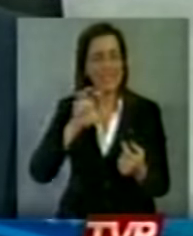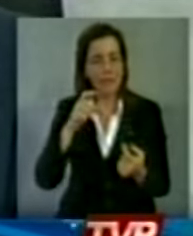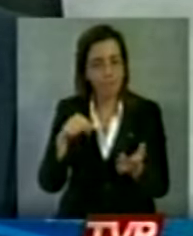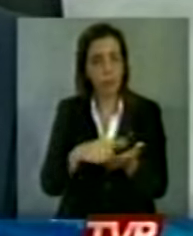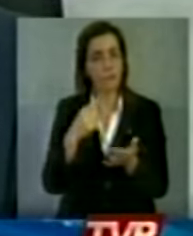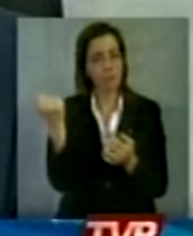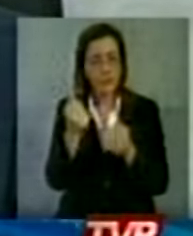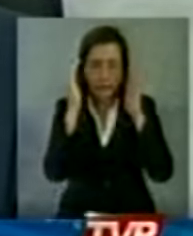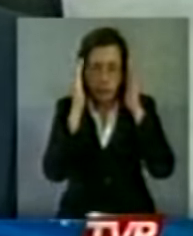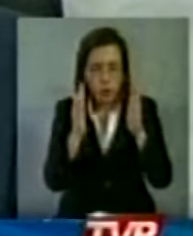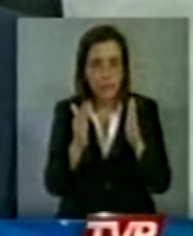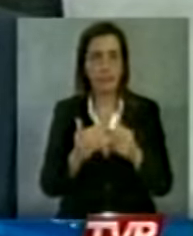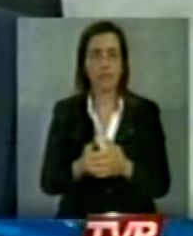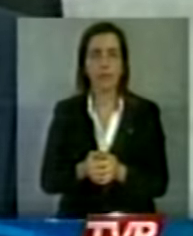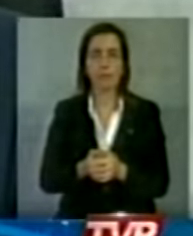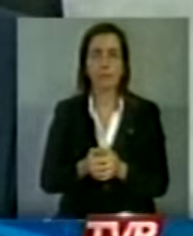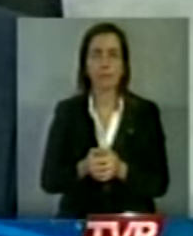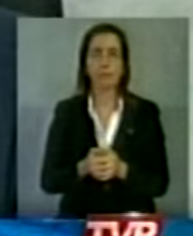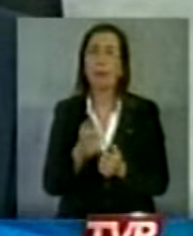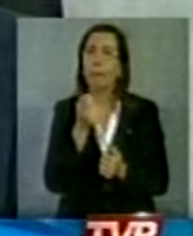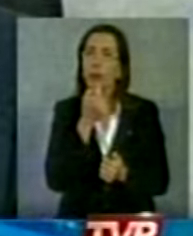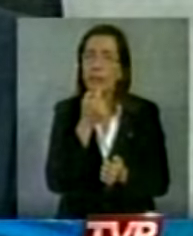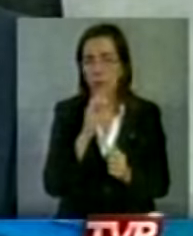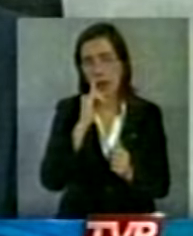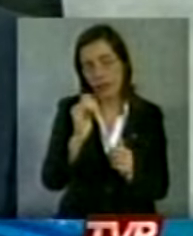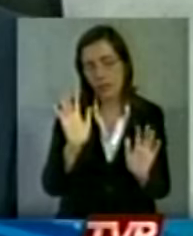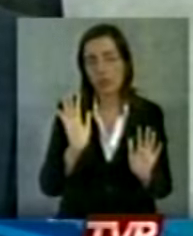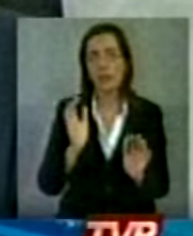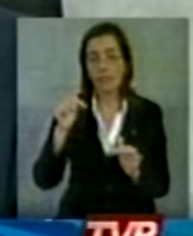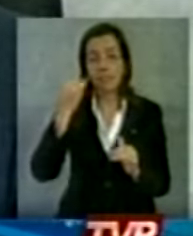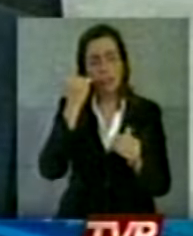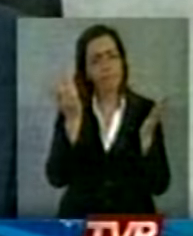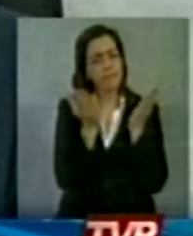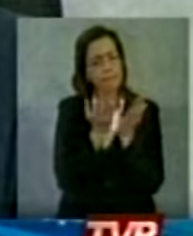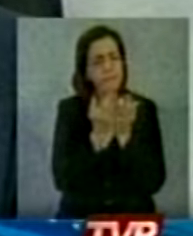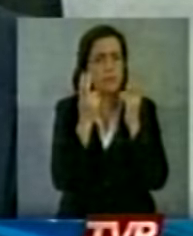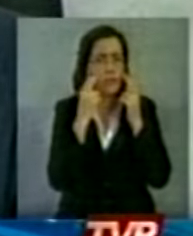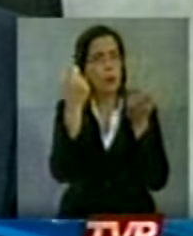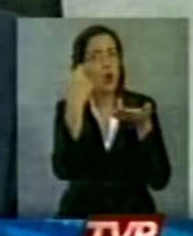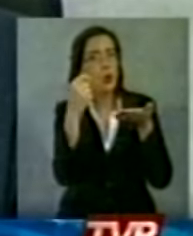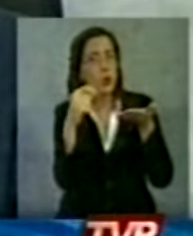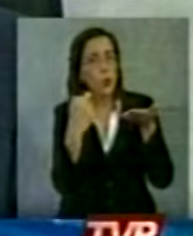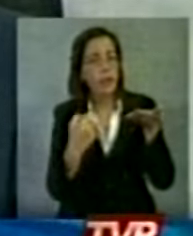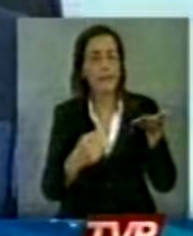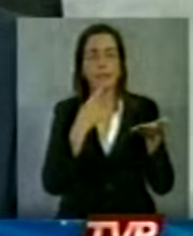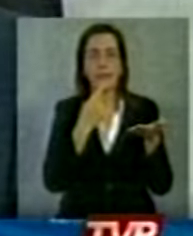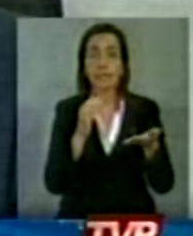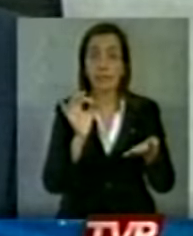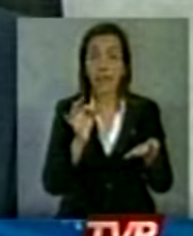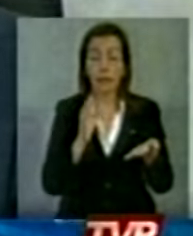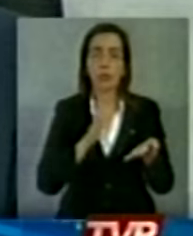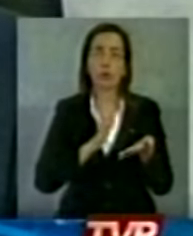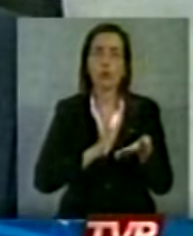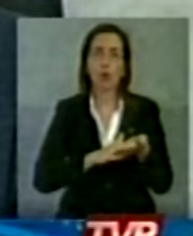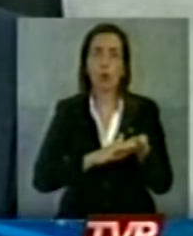atención. Para darles una idea, según estudio de nuestra Dirección de Estadística Provincial, en el contexto